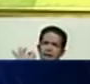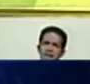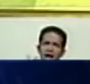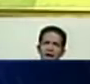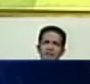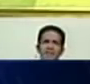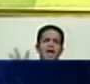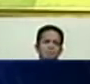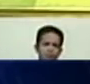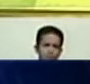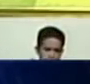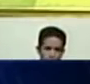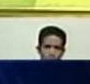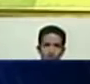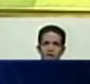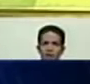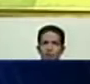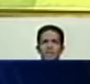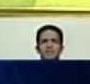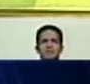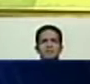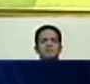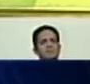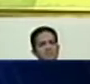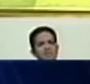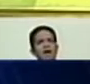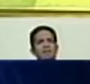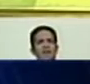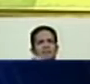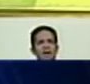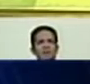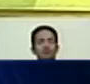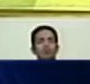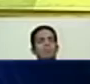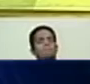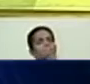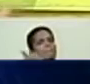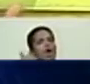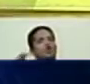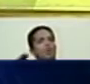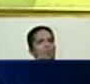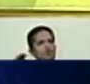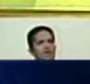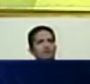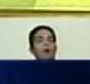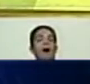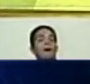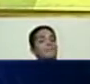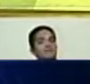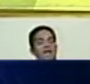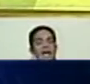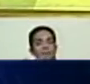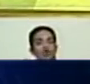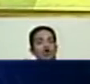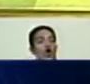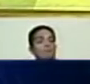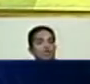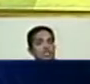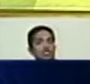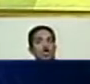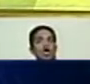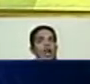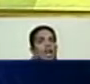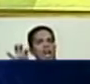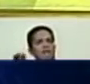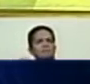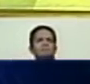que hemos mostrado aquí y que sigamos tratando de mejorar la relación a pesar de las dificultades y que